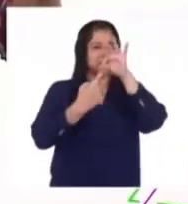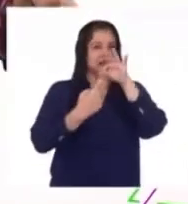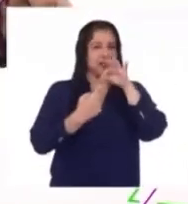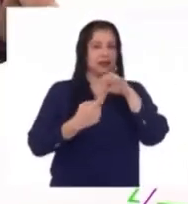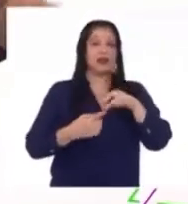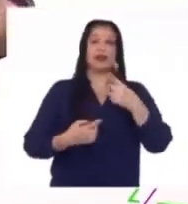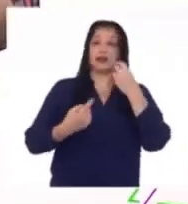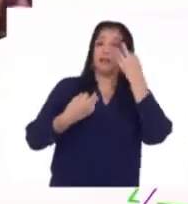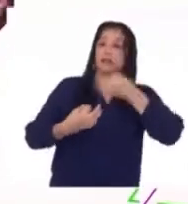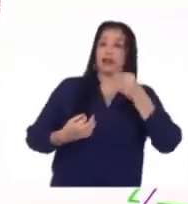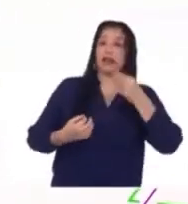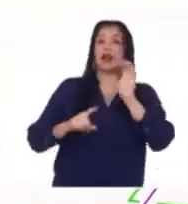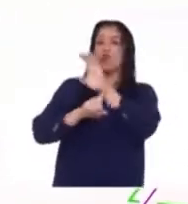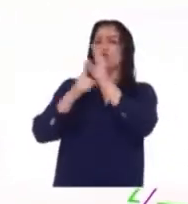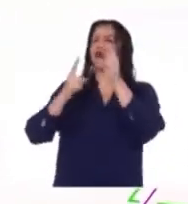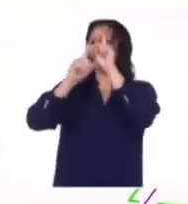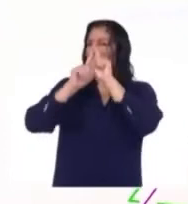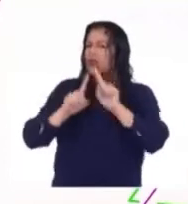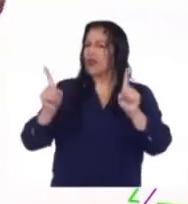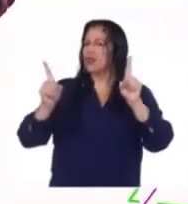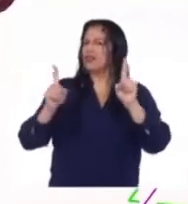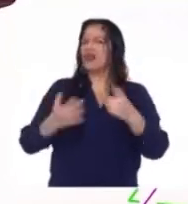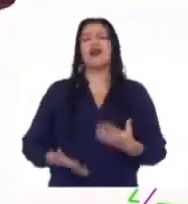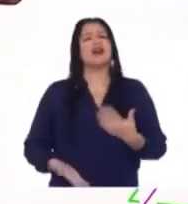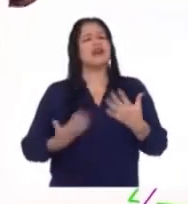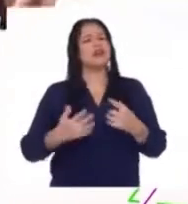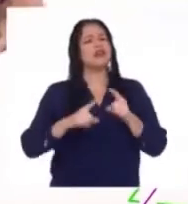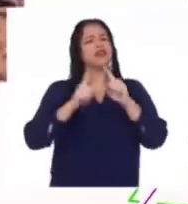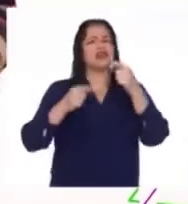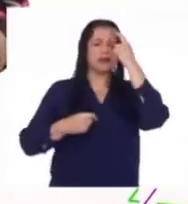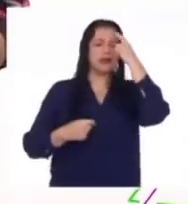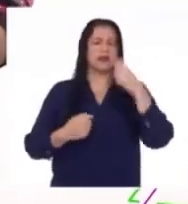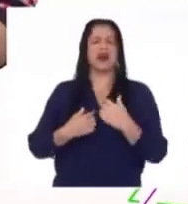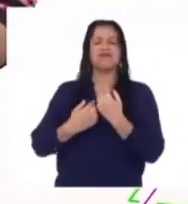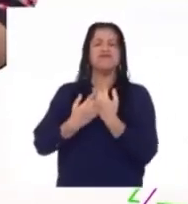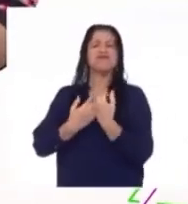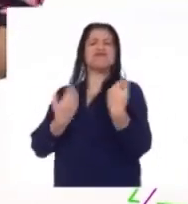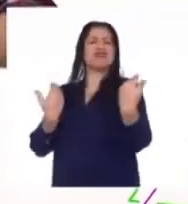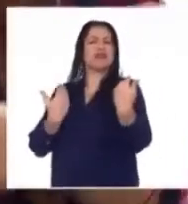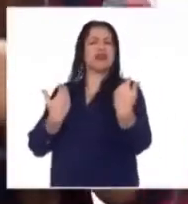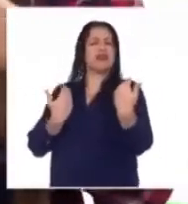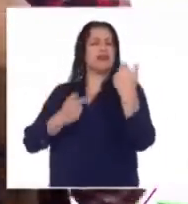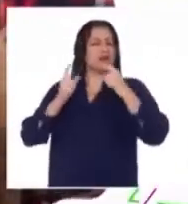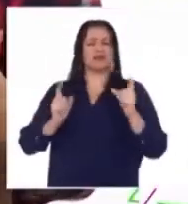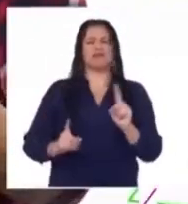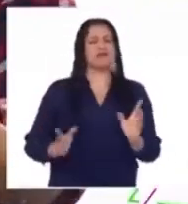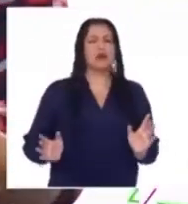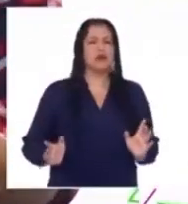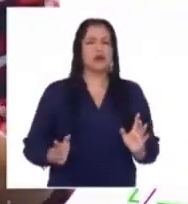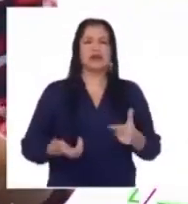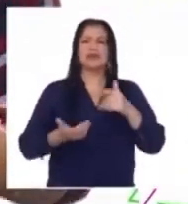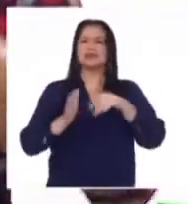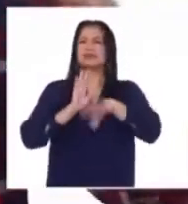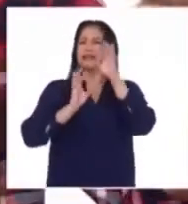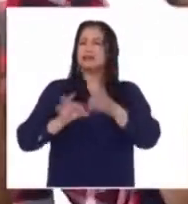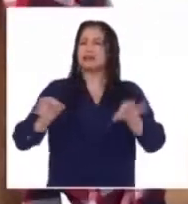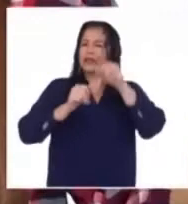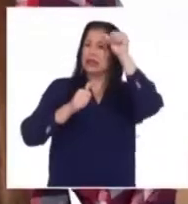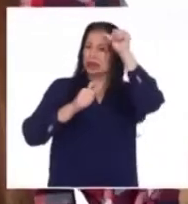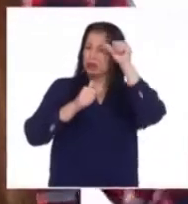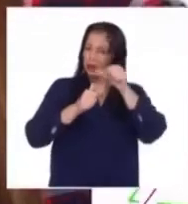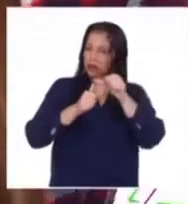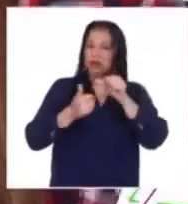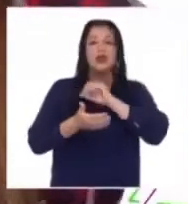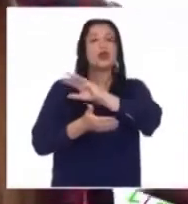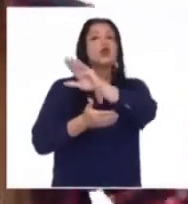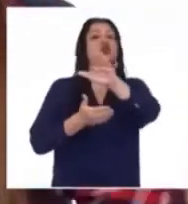tan inmensa que las diferencias nos pueden hacer sentir lejanos unos con otros. Lo que debemos recordar es que todos